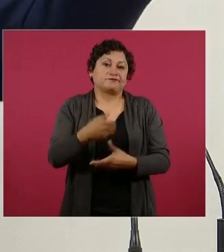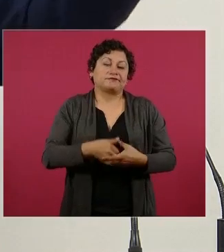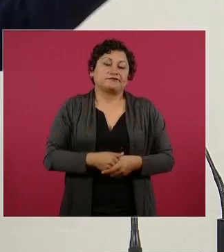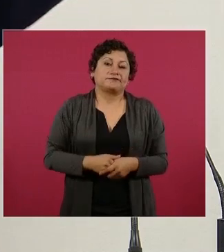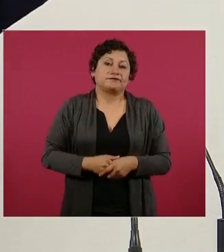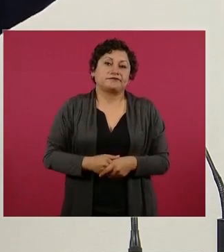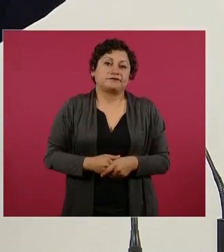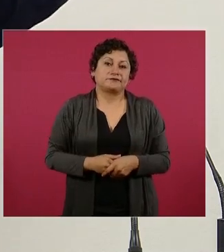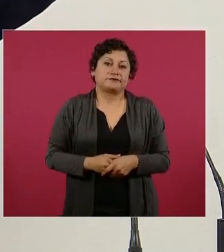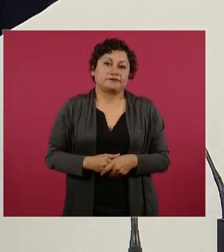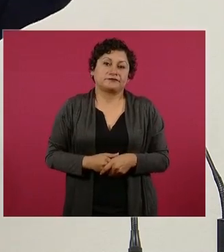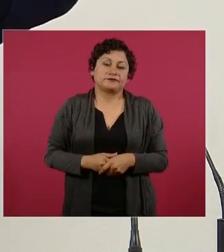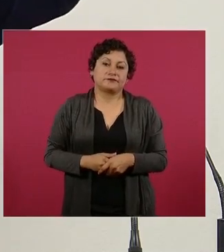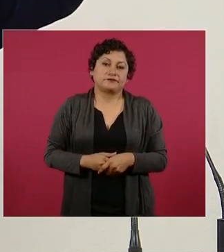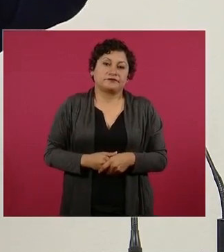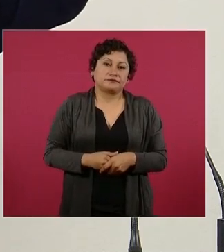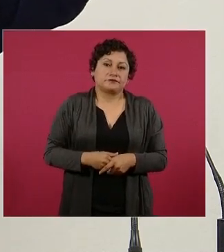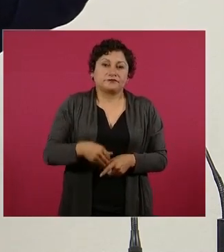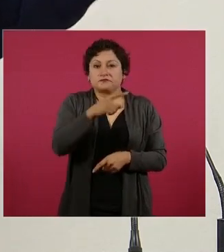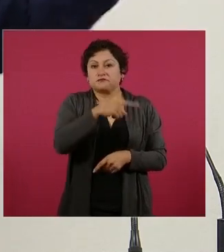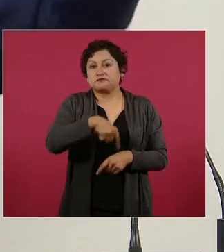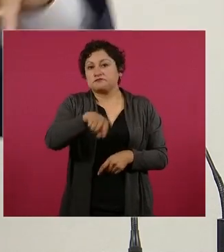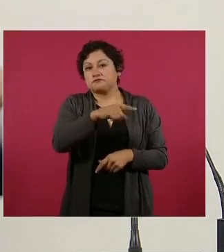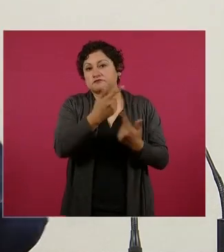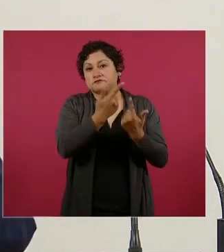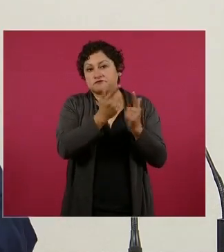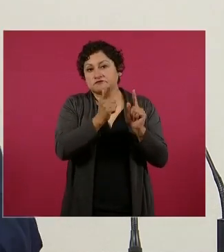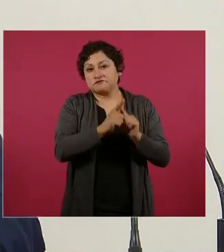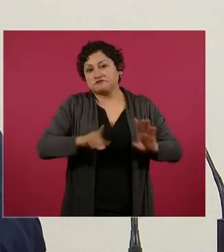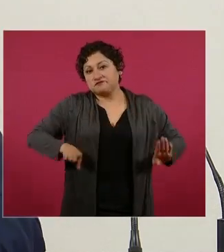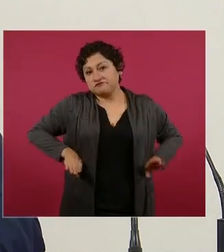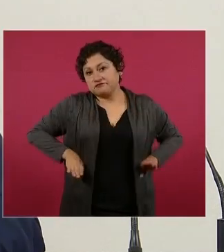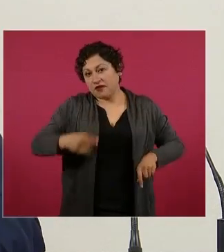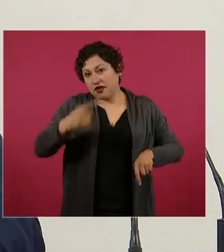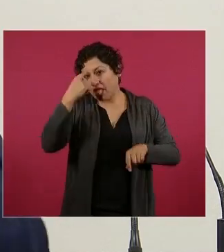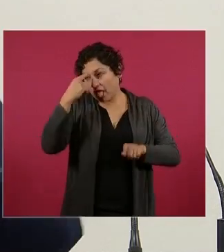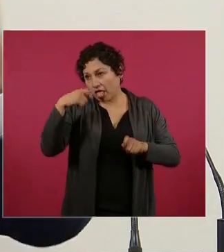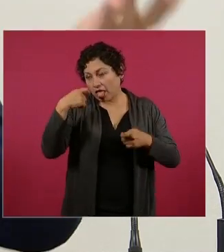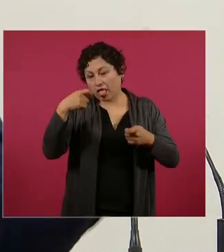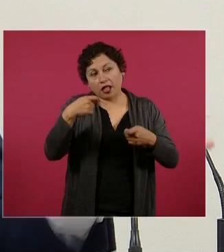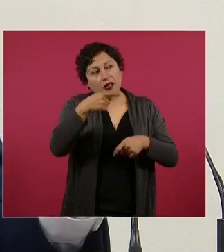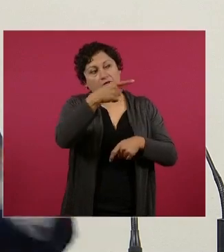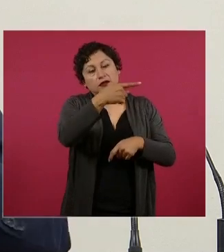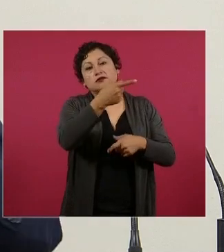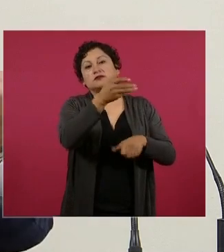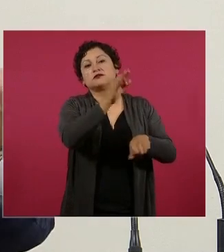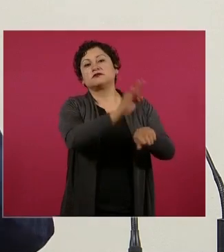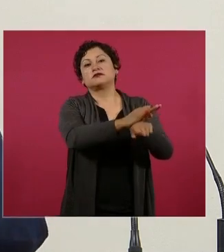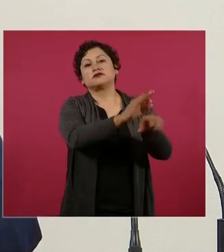Están defendiendo a minorías y eso no es culpa